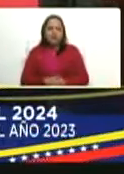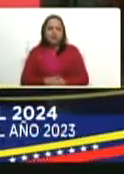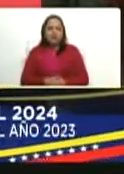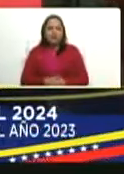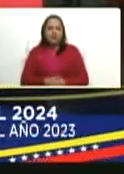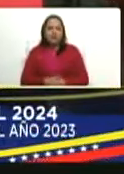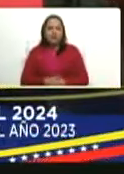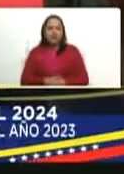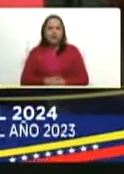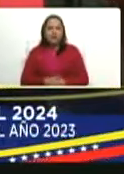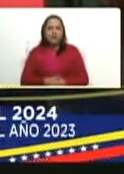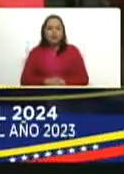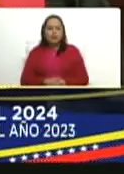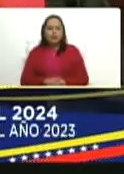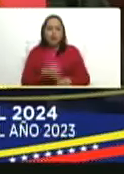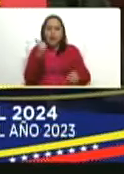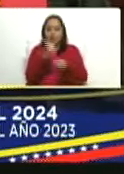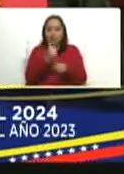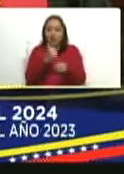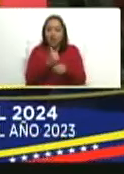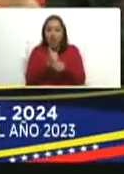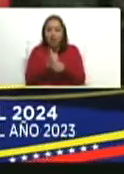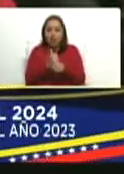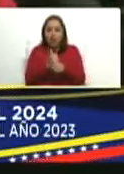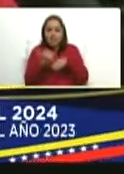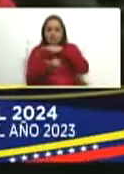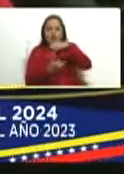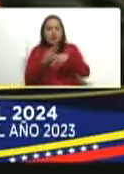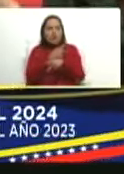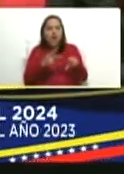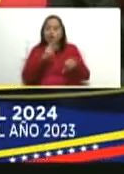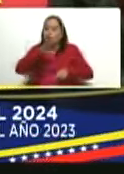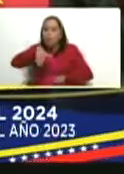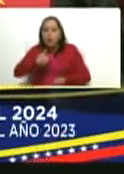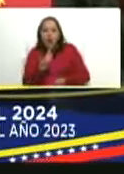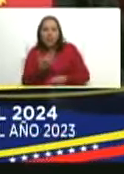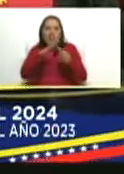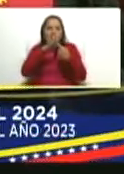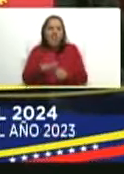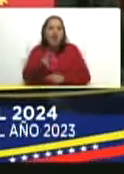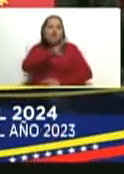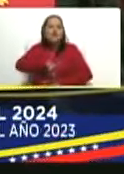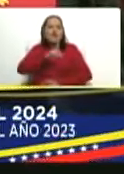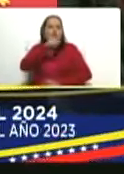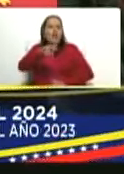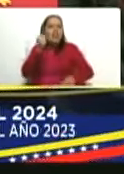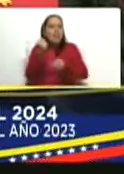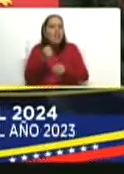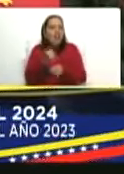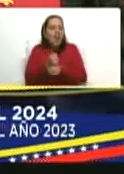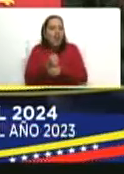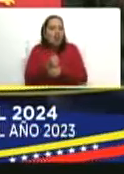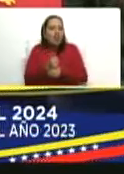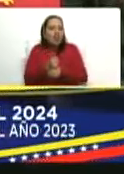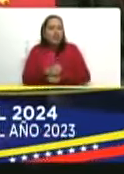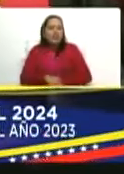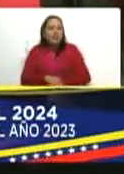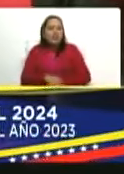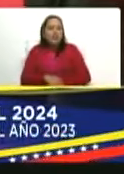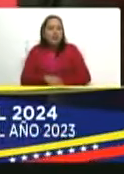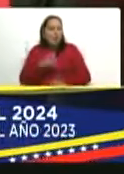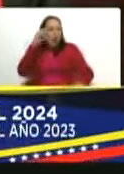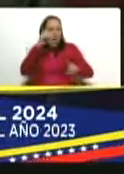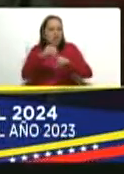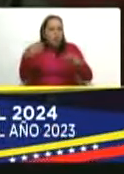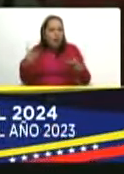Como imagen de los poderes públicos, no podemos incurrir en abusos de poder, cuyo fin son los provechos personales